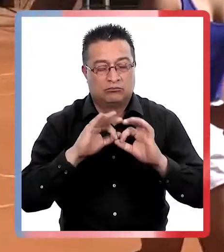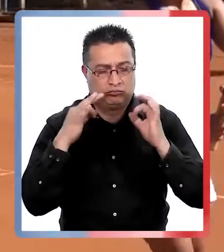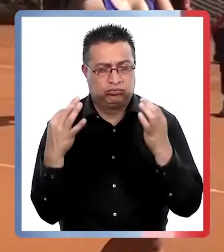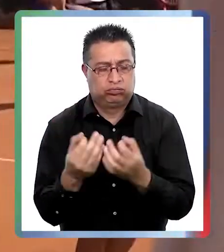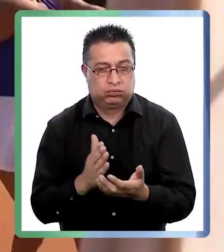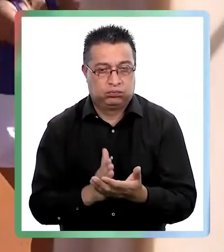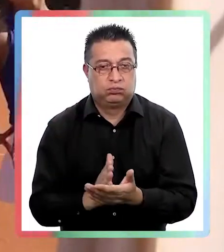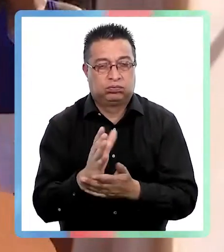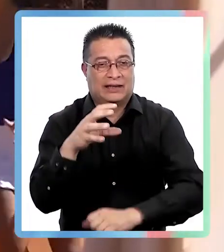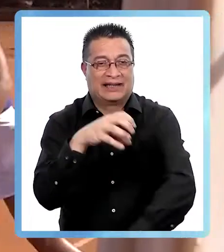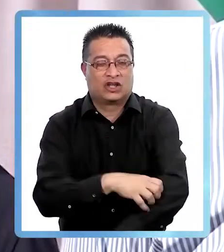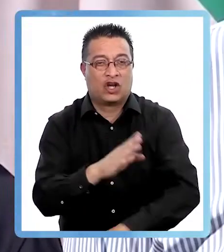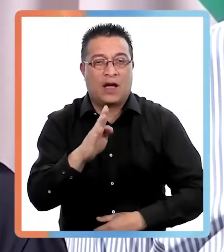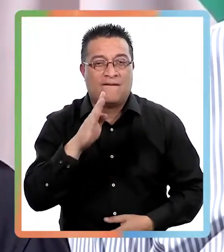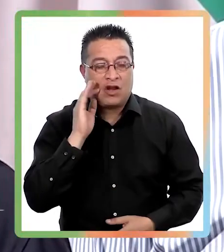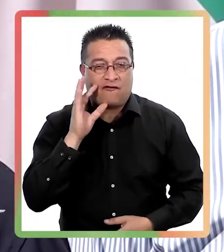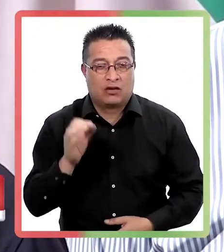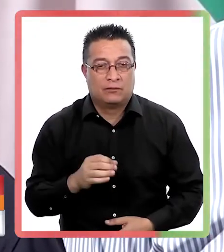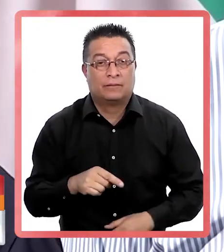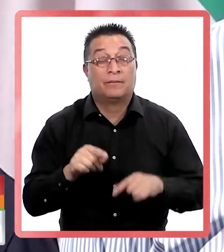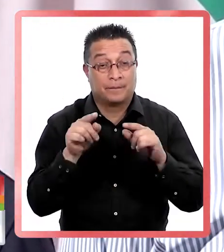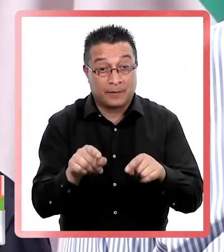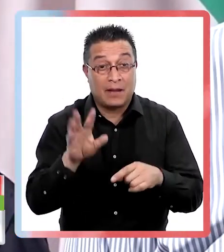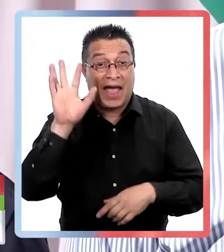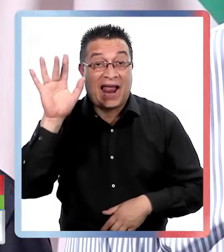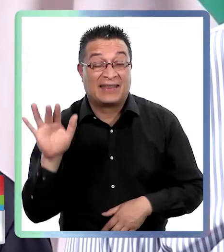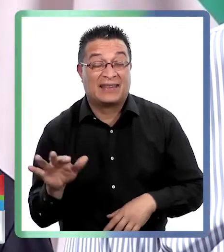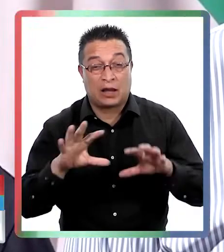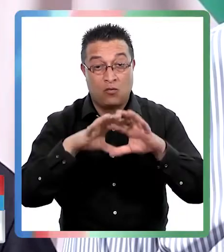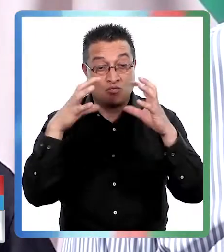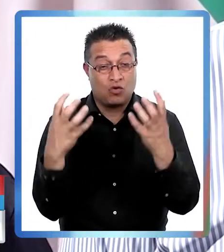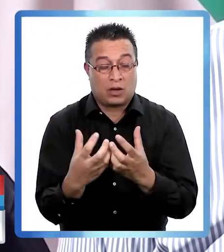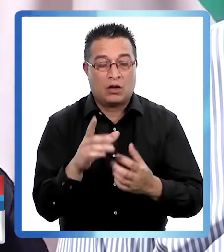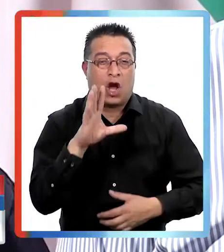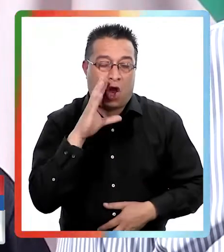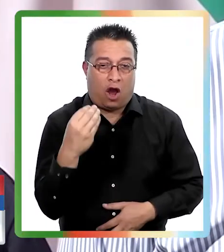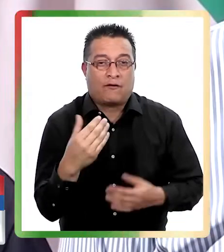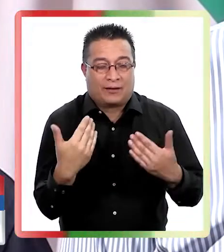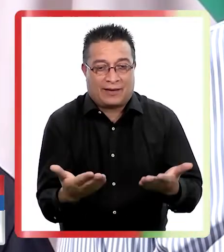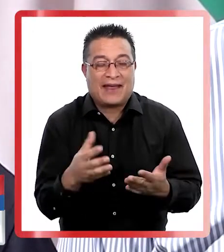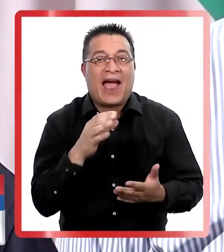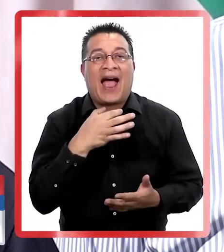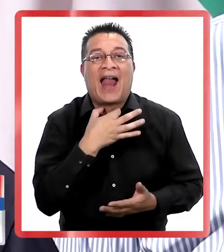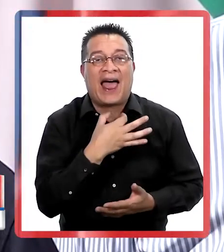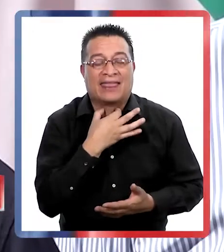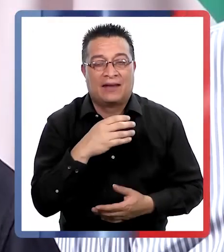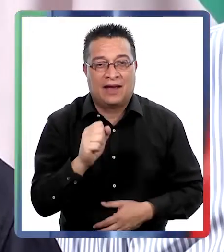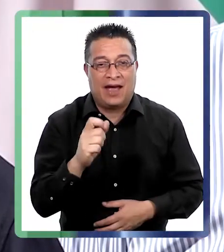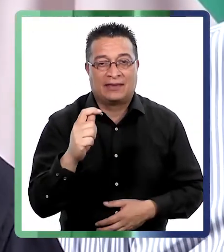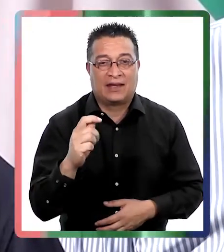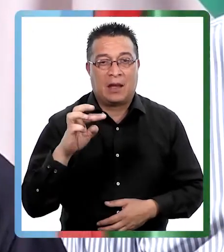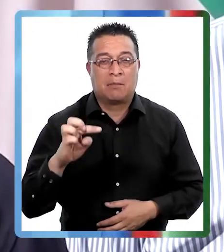evento de estas características mundial, evidentemente que tiene que dar garantías a la ATP para efectos de que estemos en condiciones de